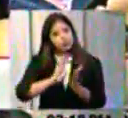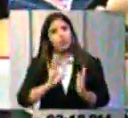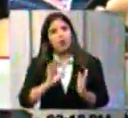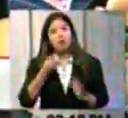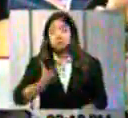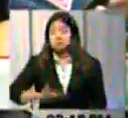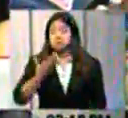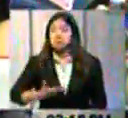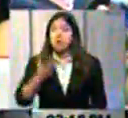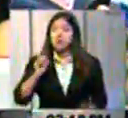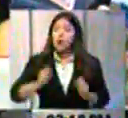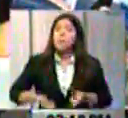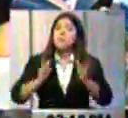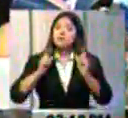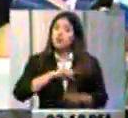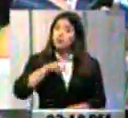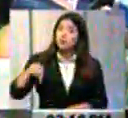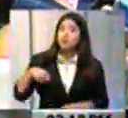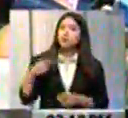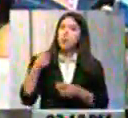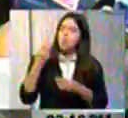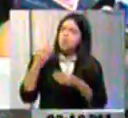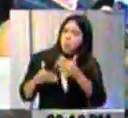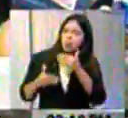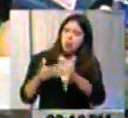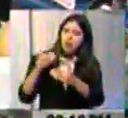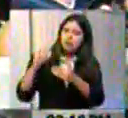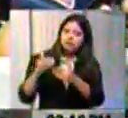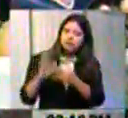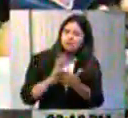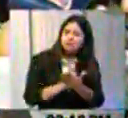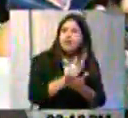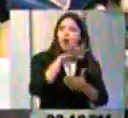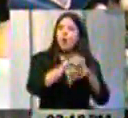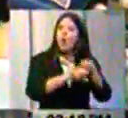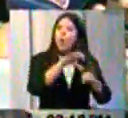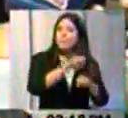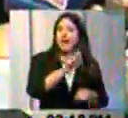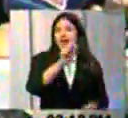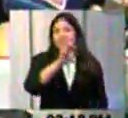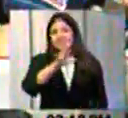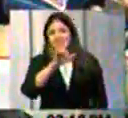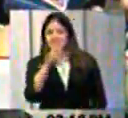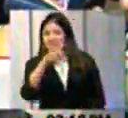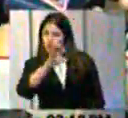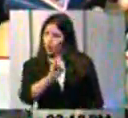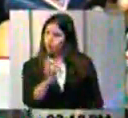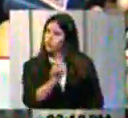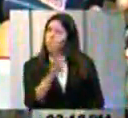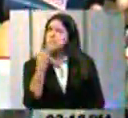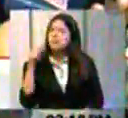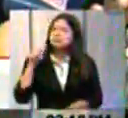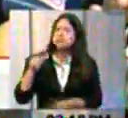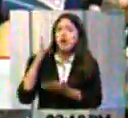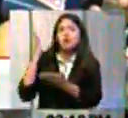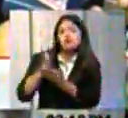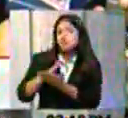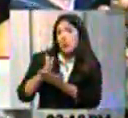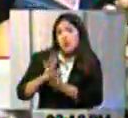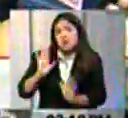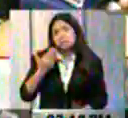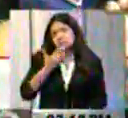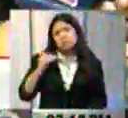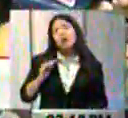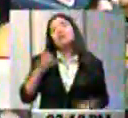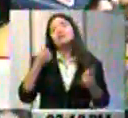fundamental que nos va a permitir poco a poco ir desplazando el hábito de consumo del trigo. Bueno, pero son acciones que se están tomando en el marco de